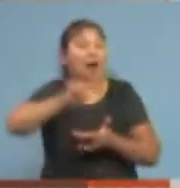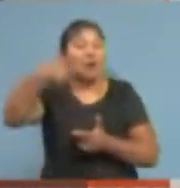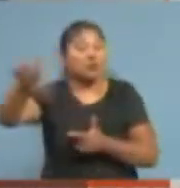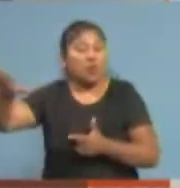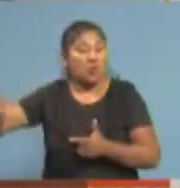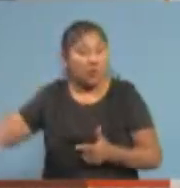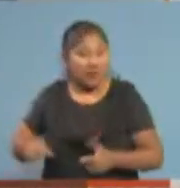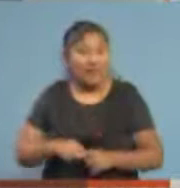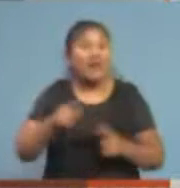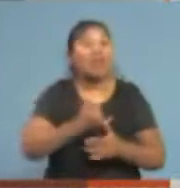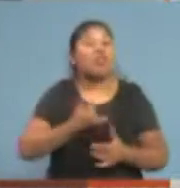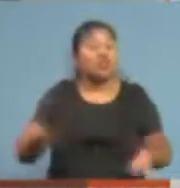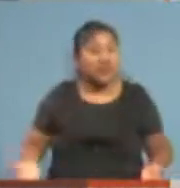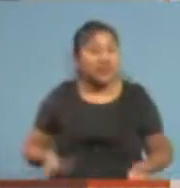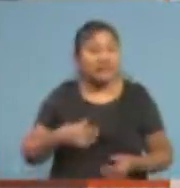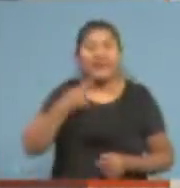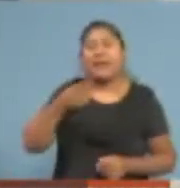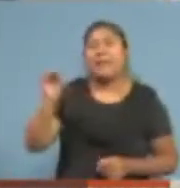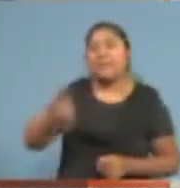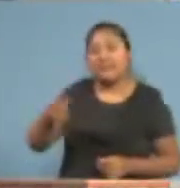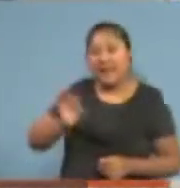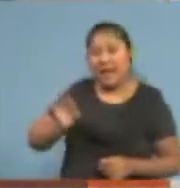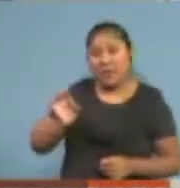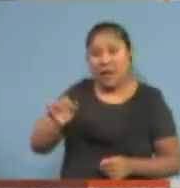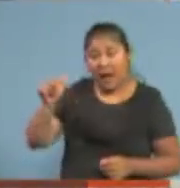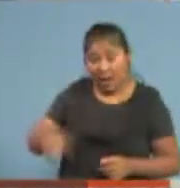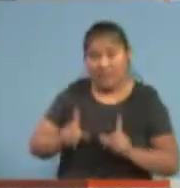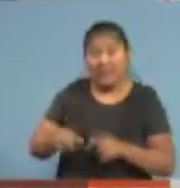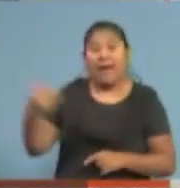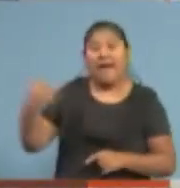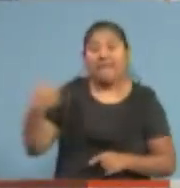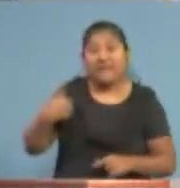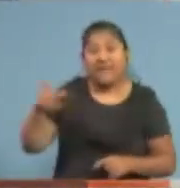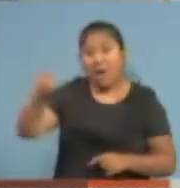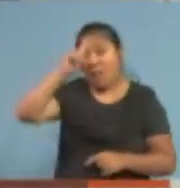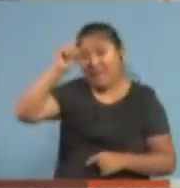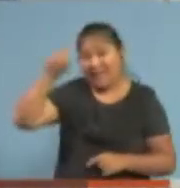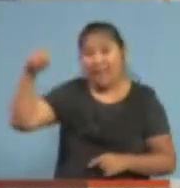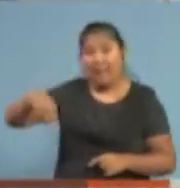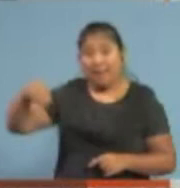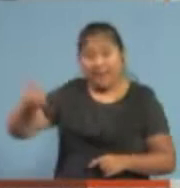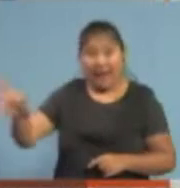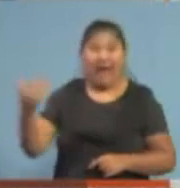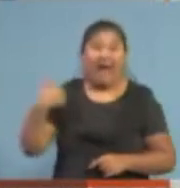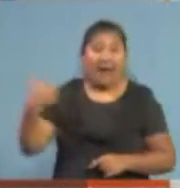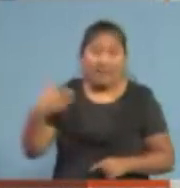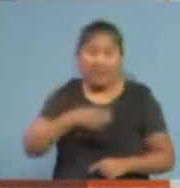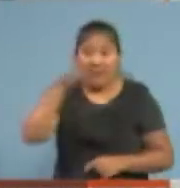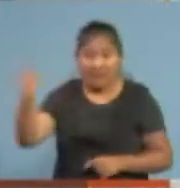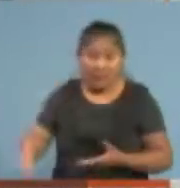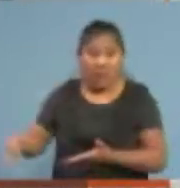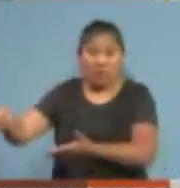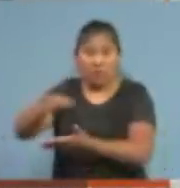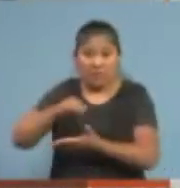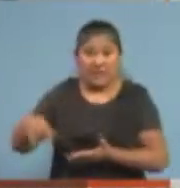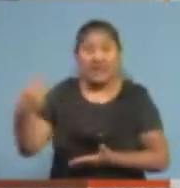del hospital de maimará también por el mismo motivo para que capacitemos a los agentes sanitarios porque ellos van a